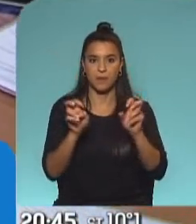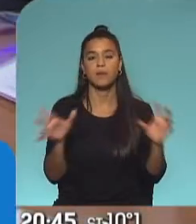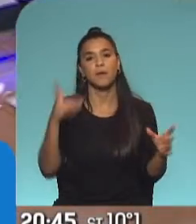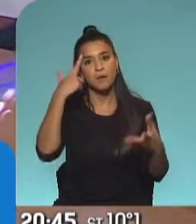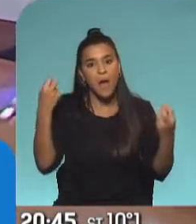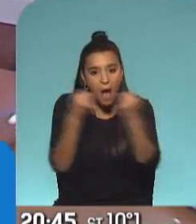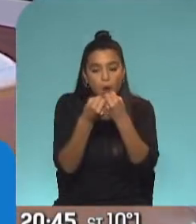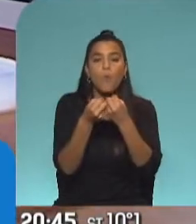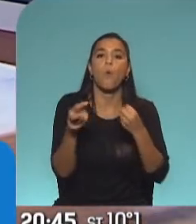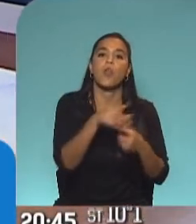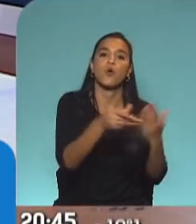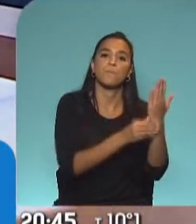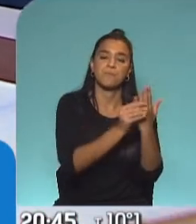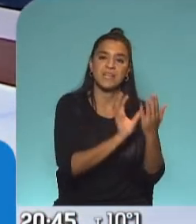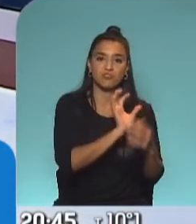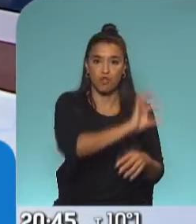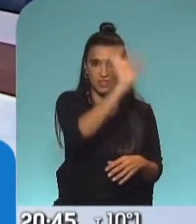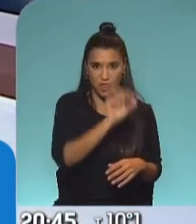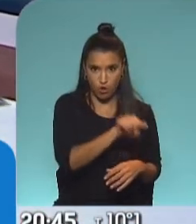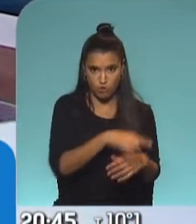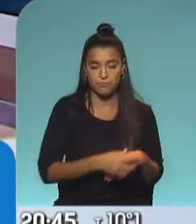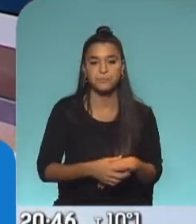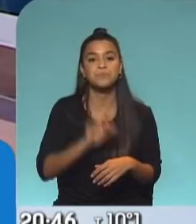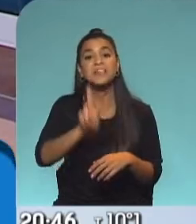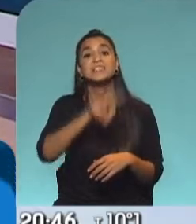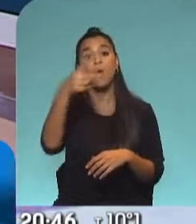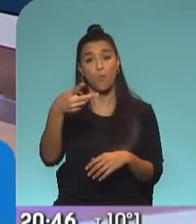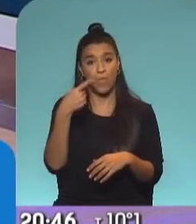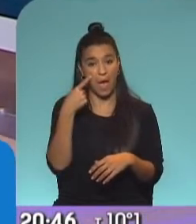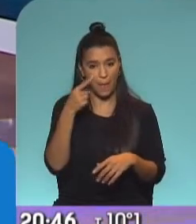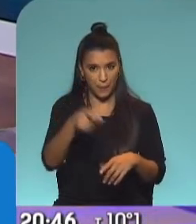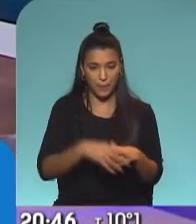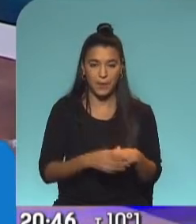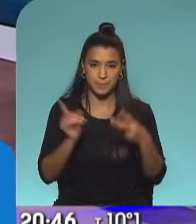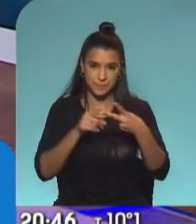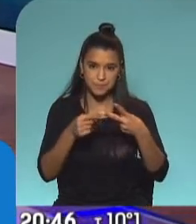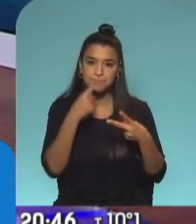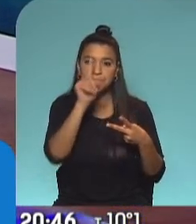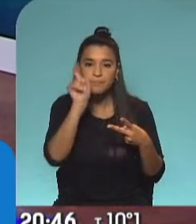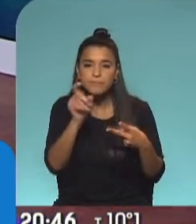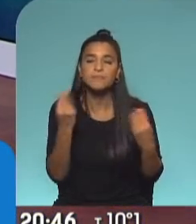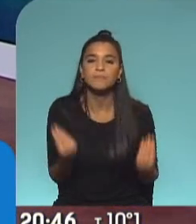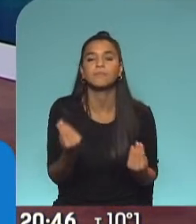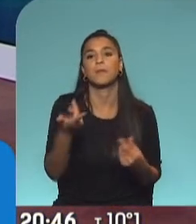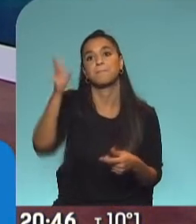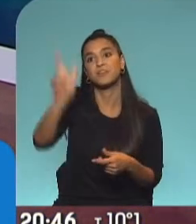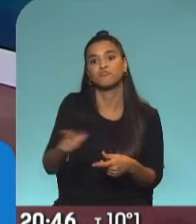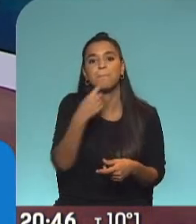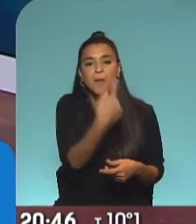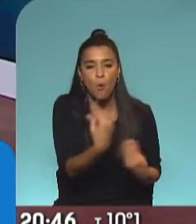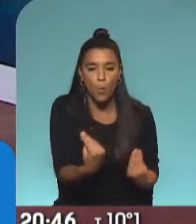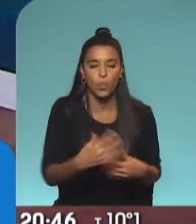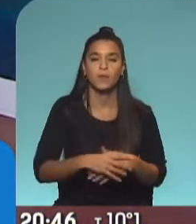estamos preparando con el Ministro del Interior. Vamos a la segunda, a ver qué que otro televidente ha preguntado,